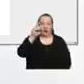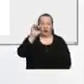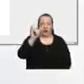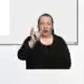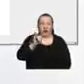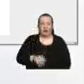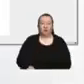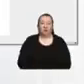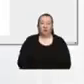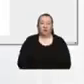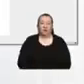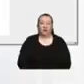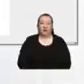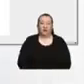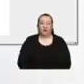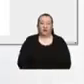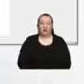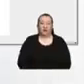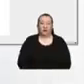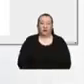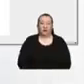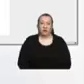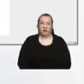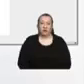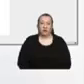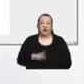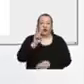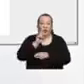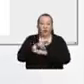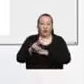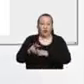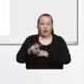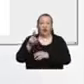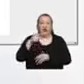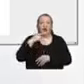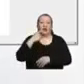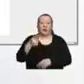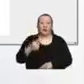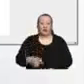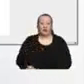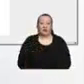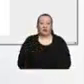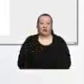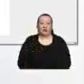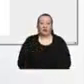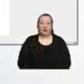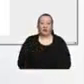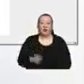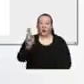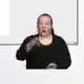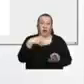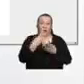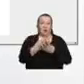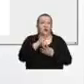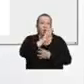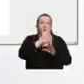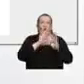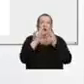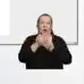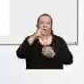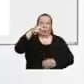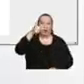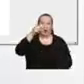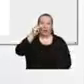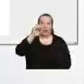salazar la indiana ya sabes a la fiscal porque si no amenazaba con meter presa a toda la familia pamela la verdad